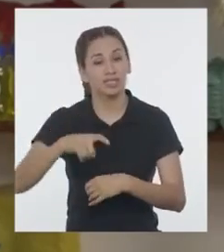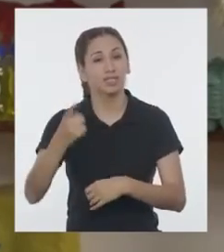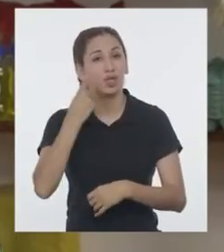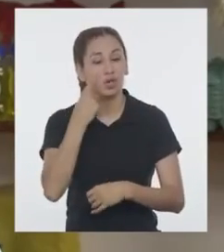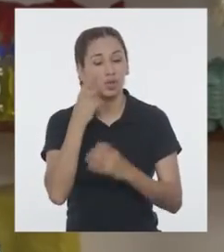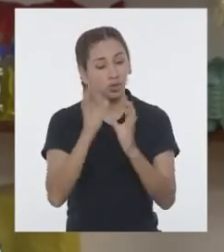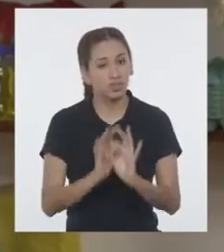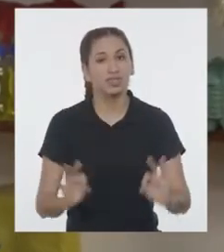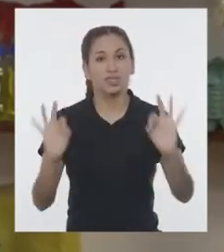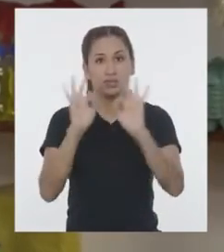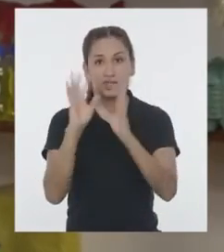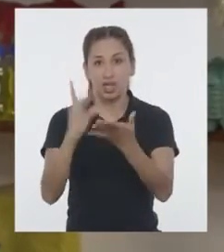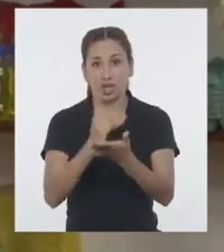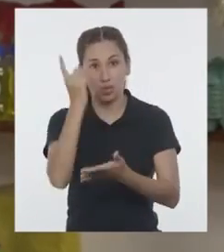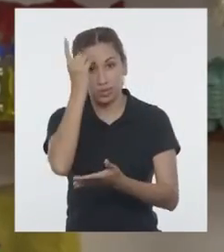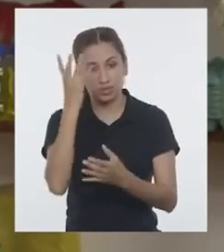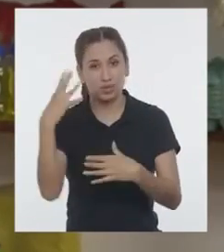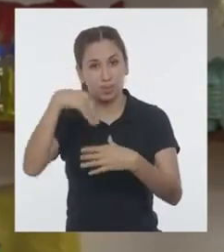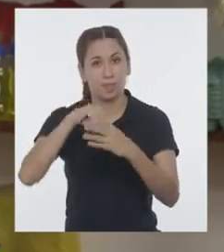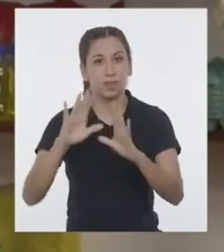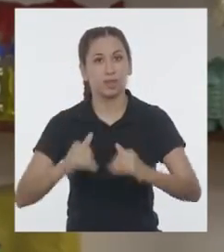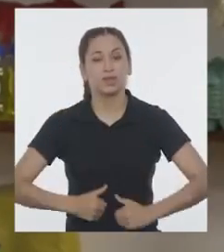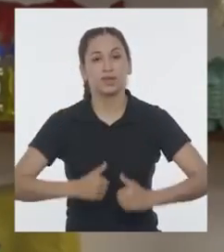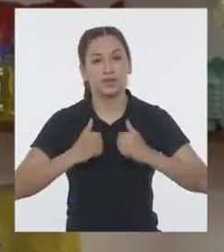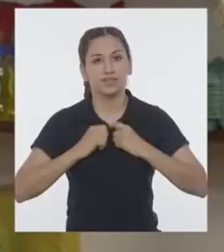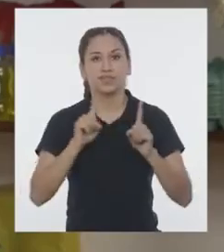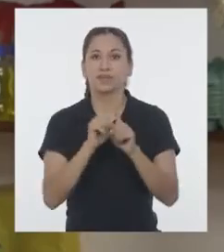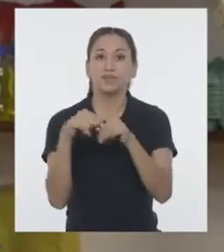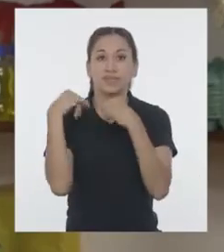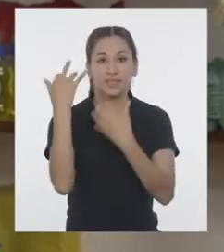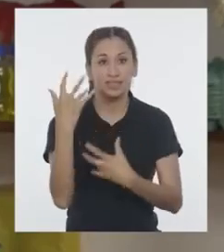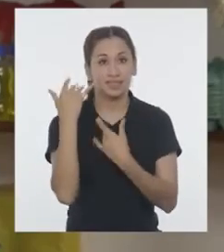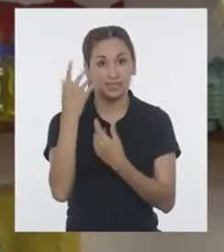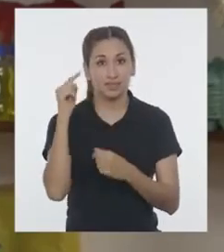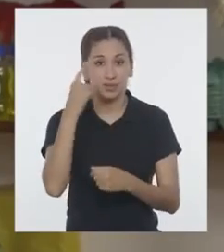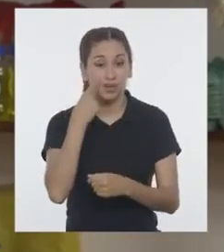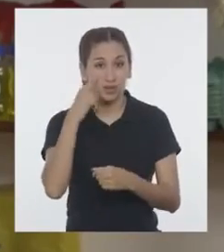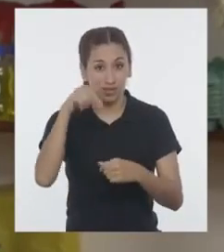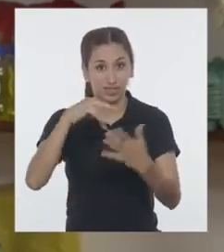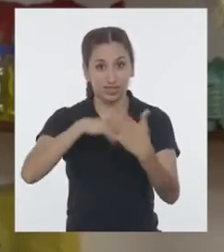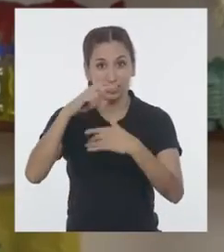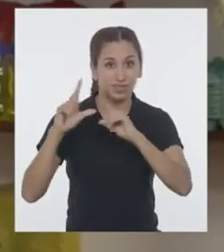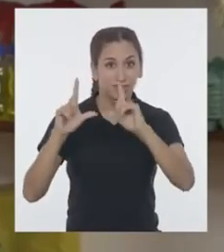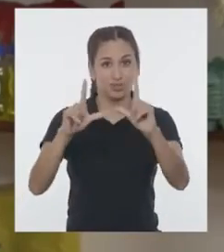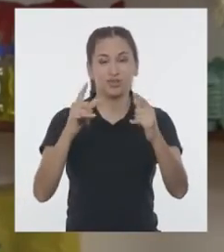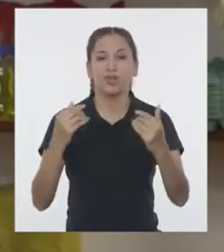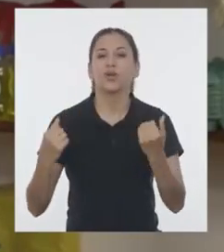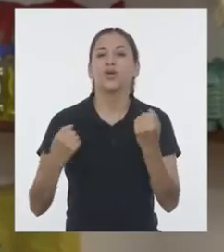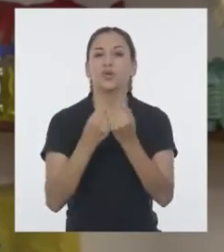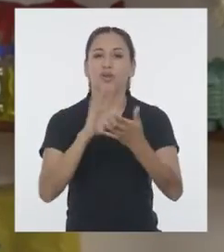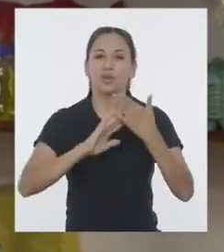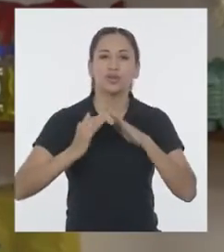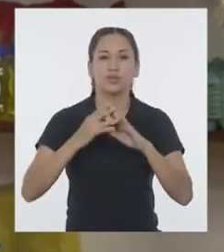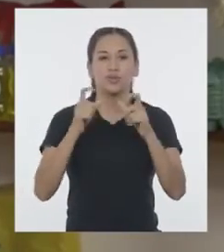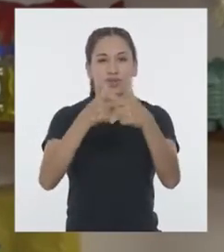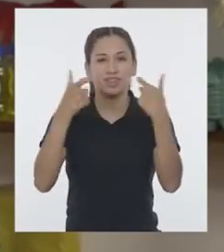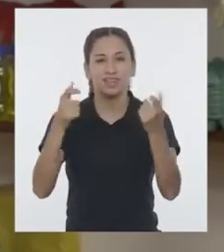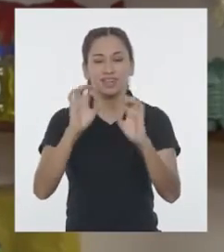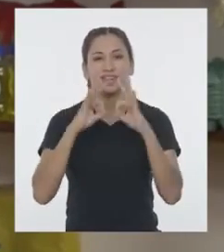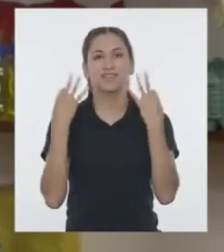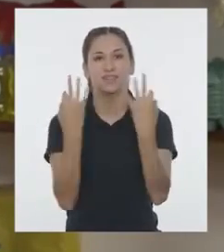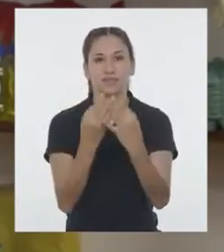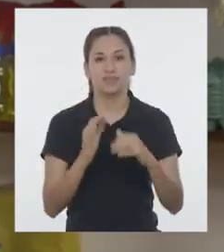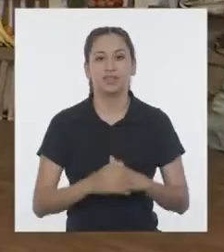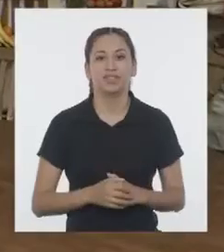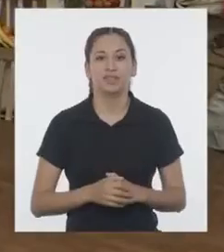familia necesita conocer la importancia de la educación en sus vidas y está esperando a conocer este programa. Seamos comunidad, seamos una